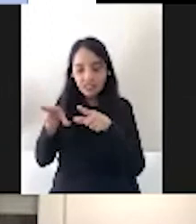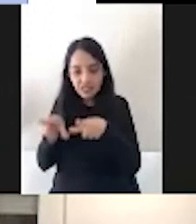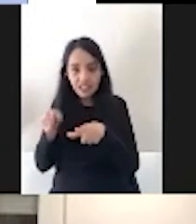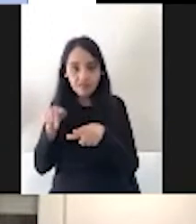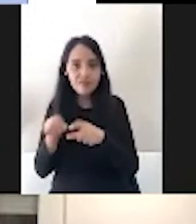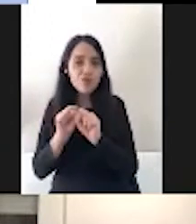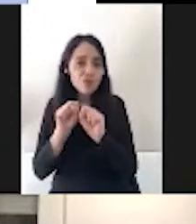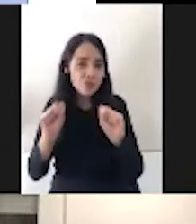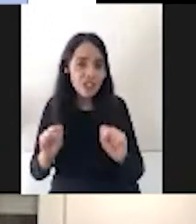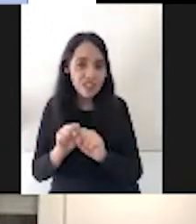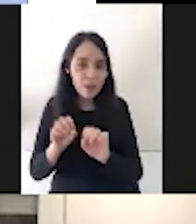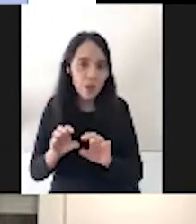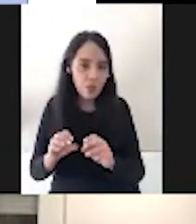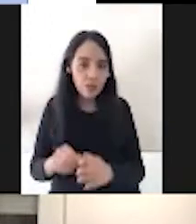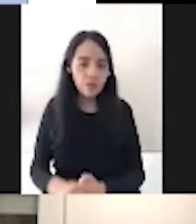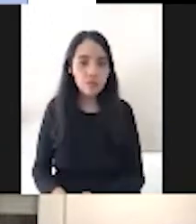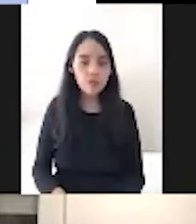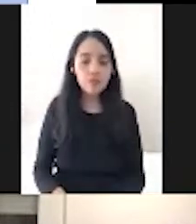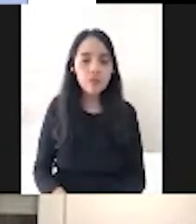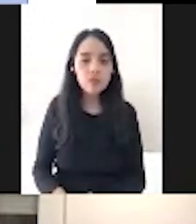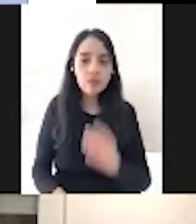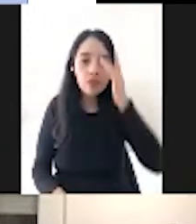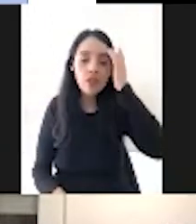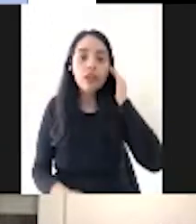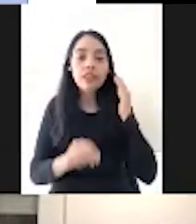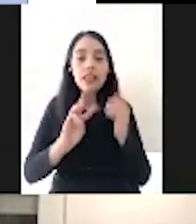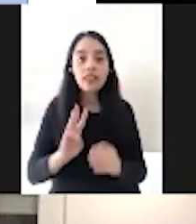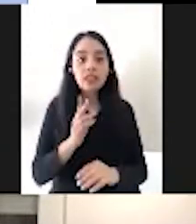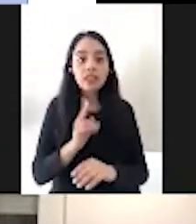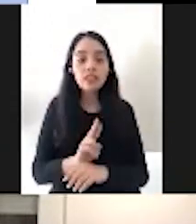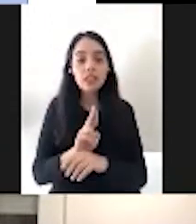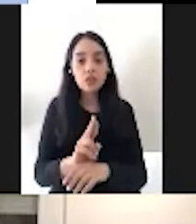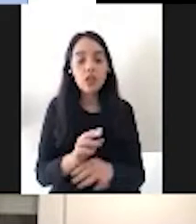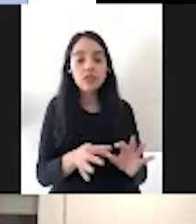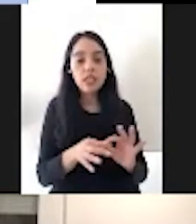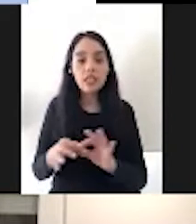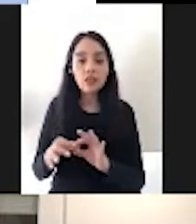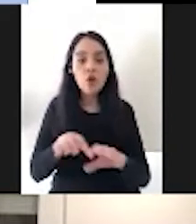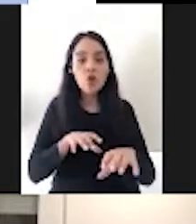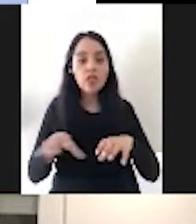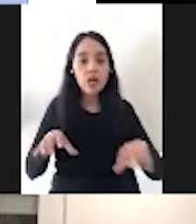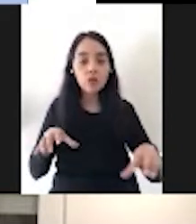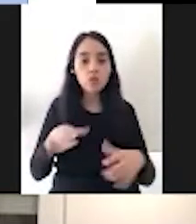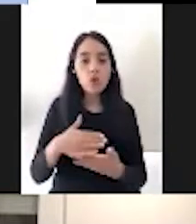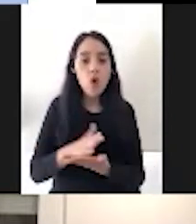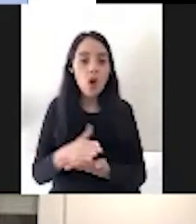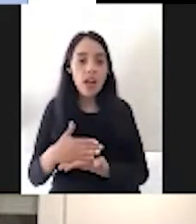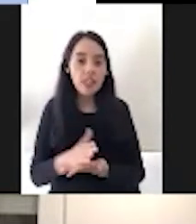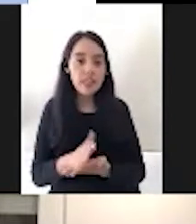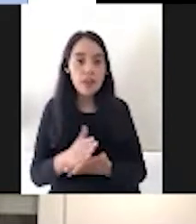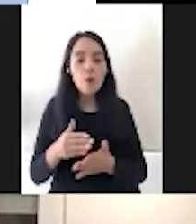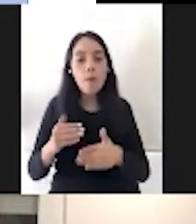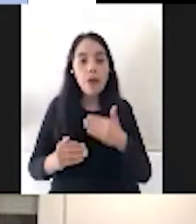dentro de la escuela. En cuanto al tercer resultado, tiene relación con los recursos organizativos para desarrollar de mejor manera el